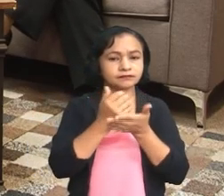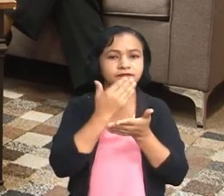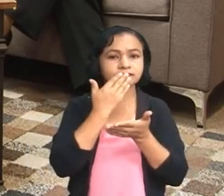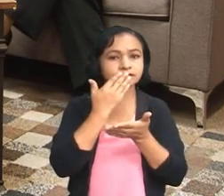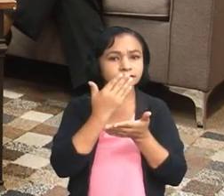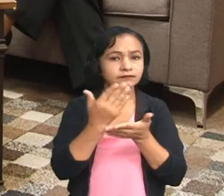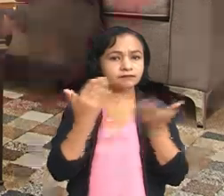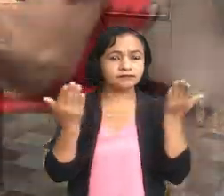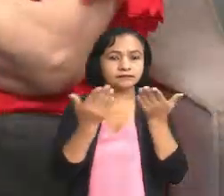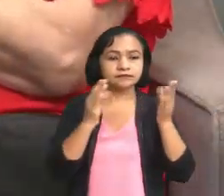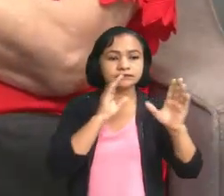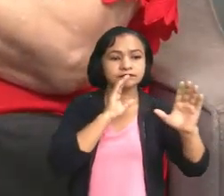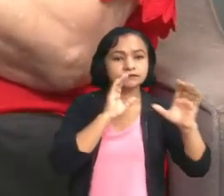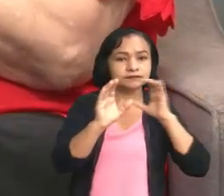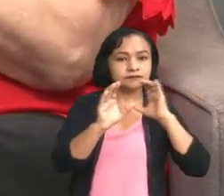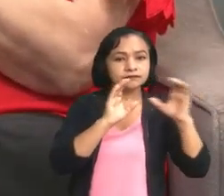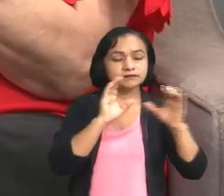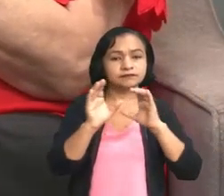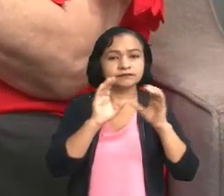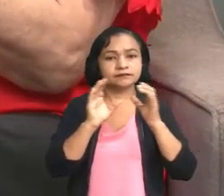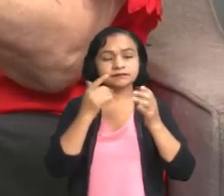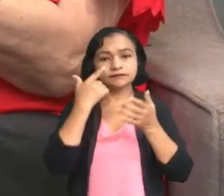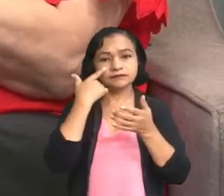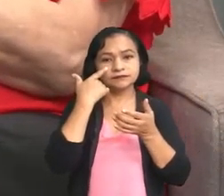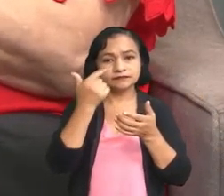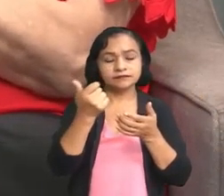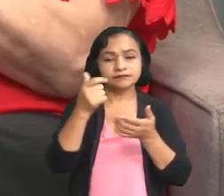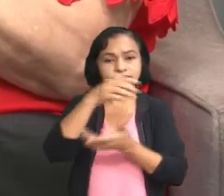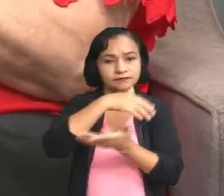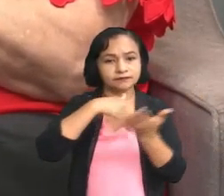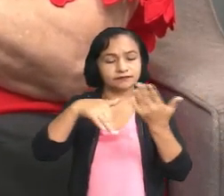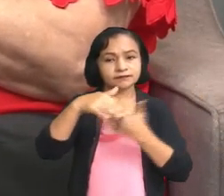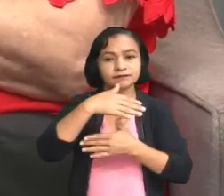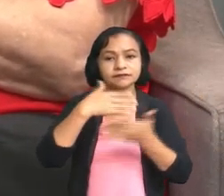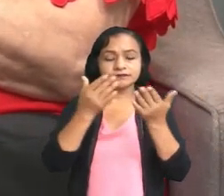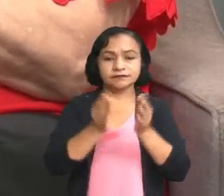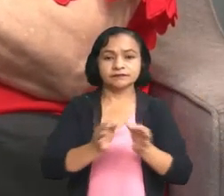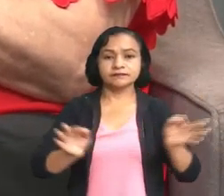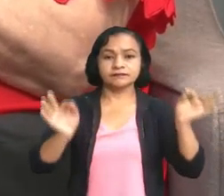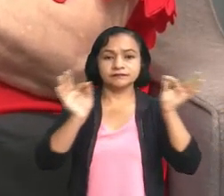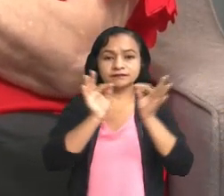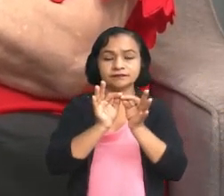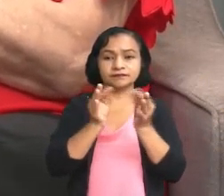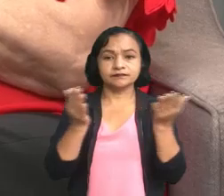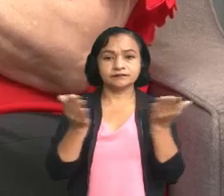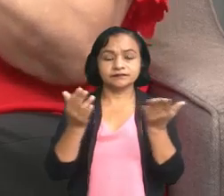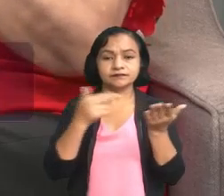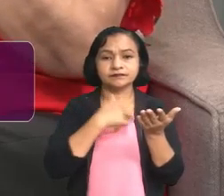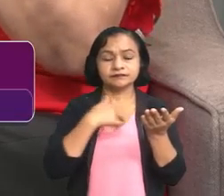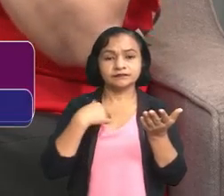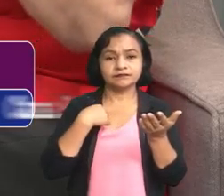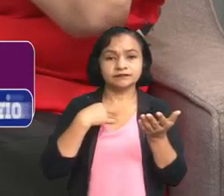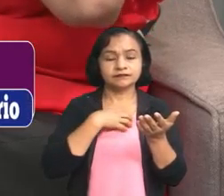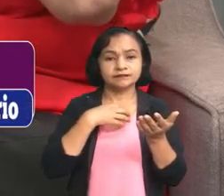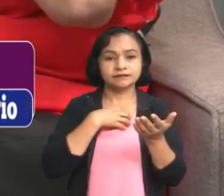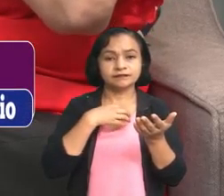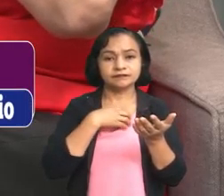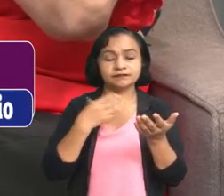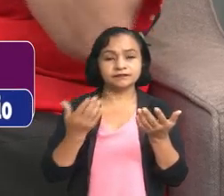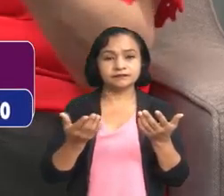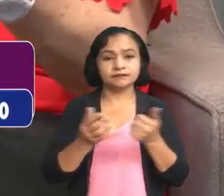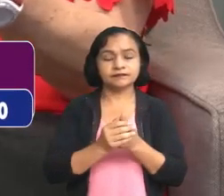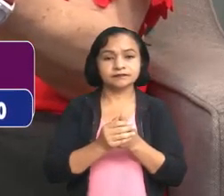positivamente para comunicarte, para conocerte, para interactuar, que también es importante. Lo que pasa es que nosotros